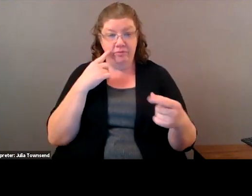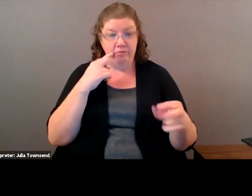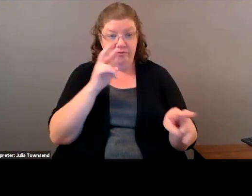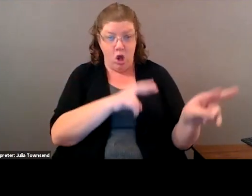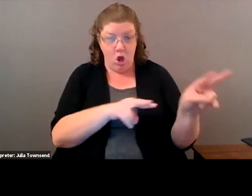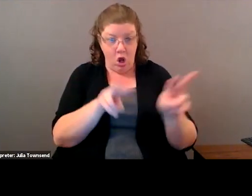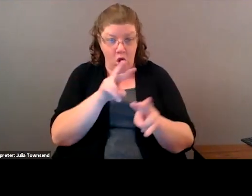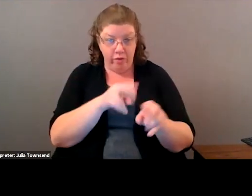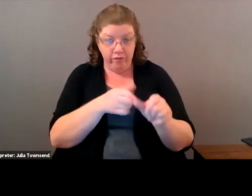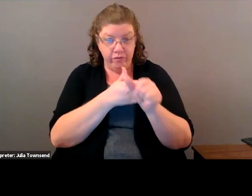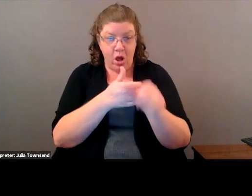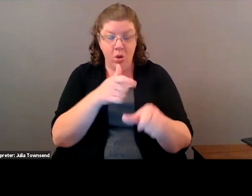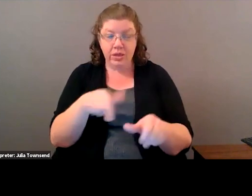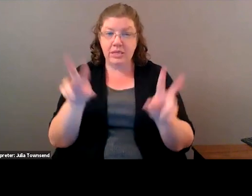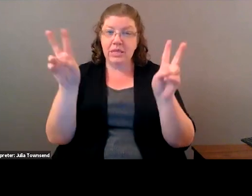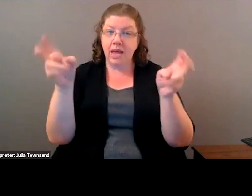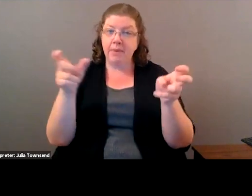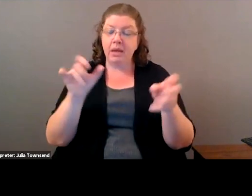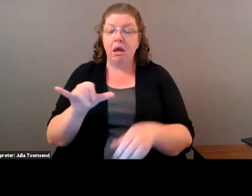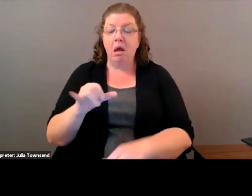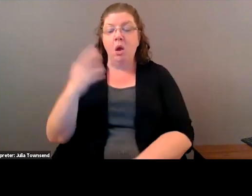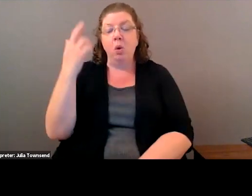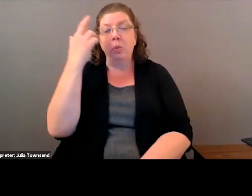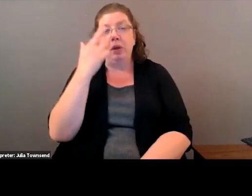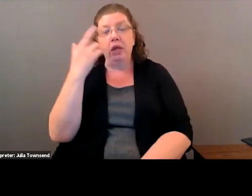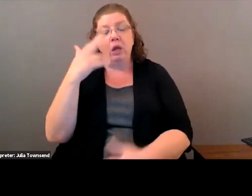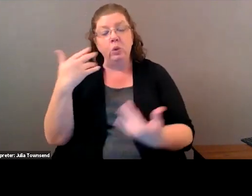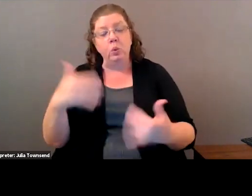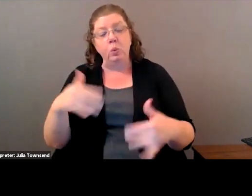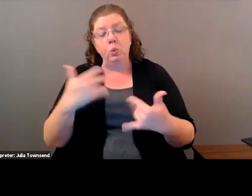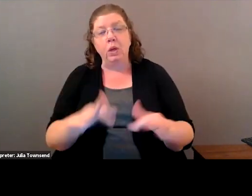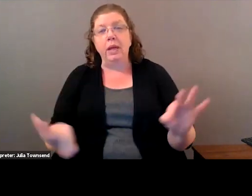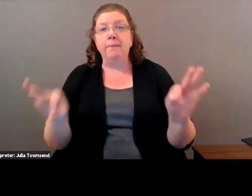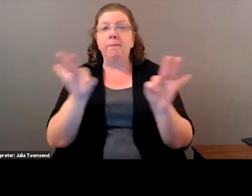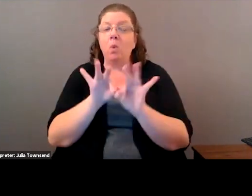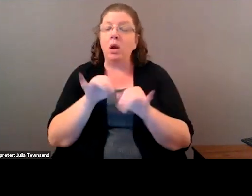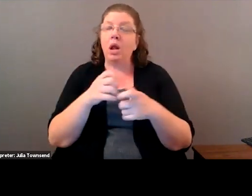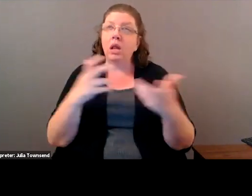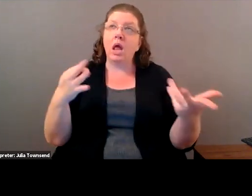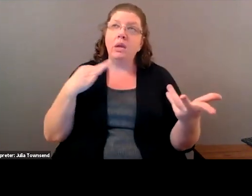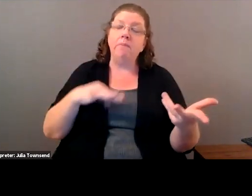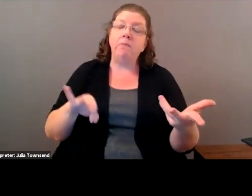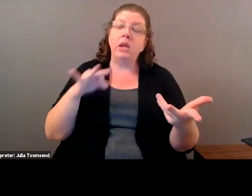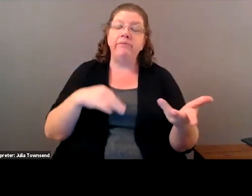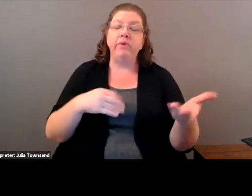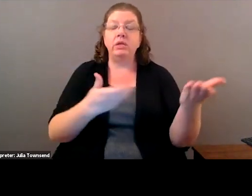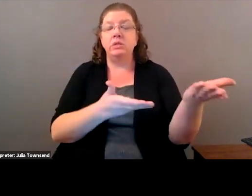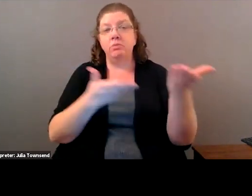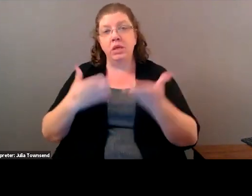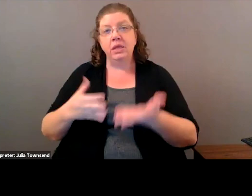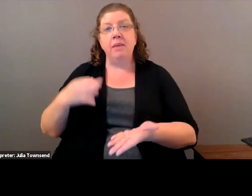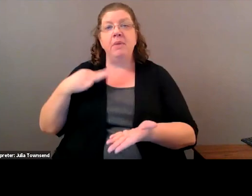lo importante y de los beneficios que tiene el multilingüismo.